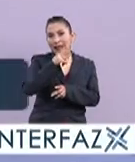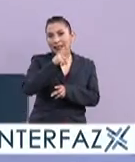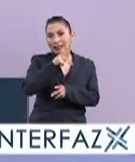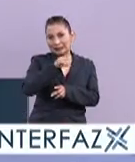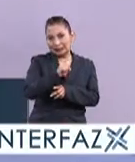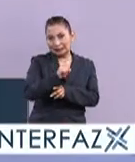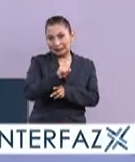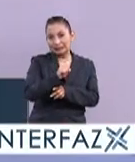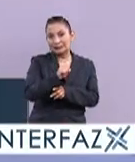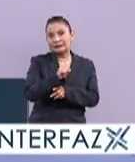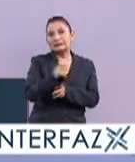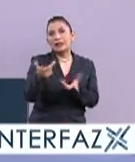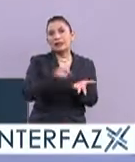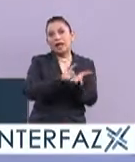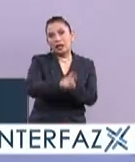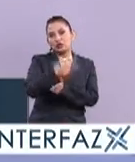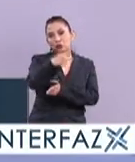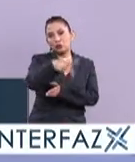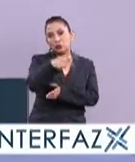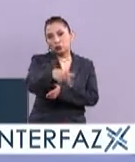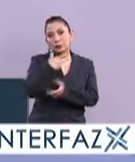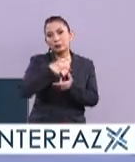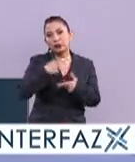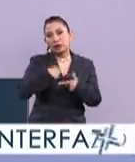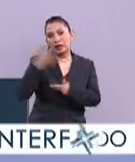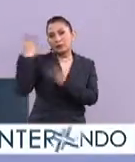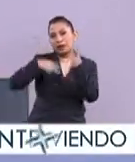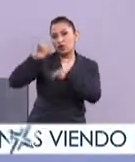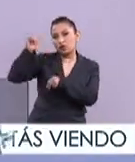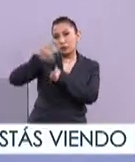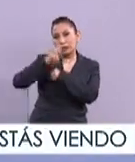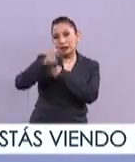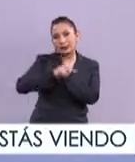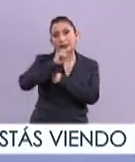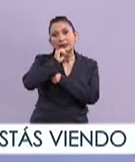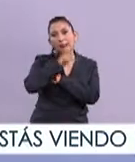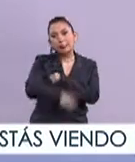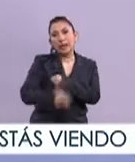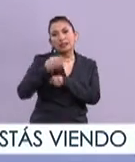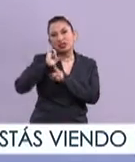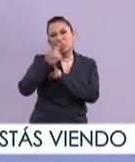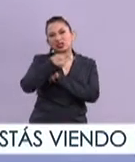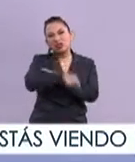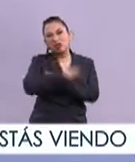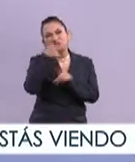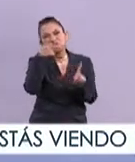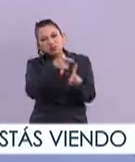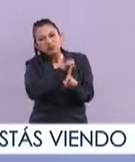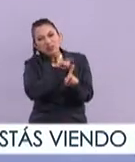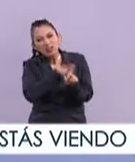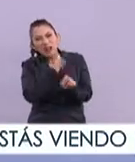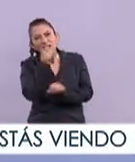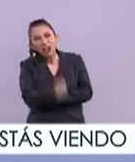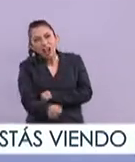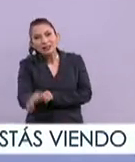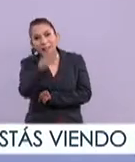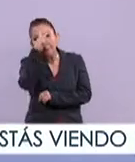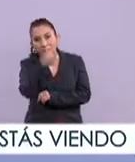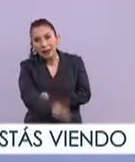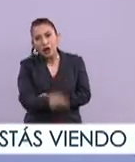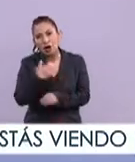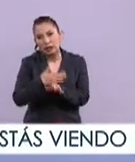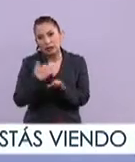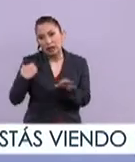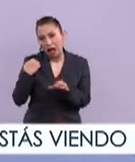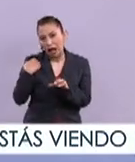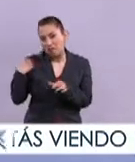migración, los derechos que tienen las personas migrantes y por supuesto la situación específica que se está viviendo en México en